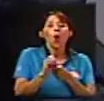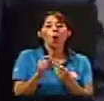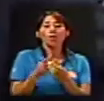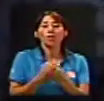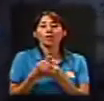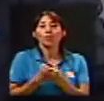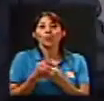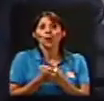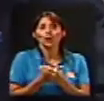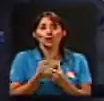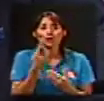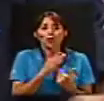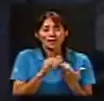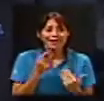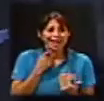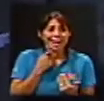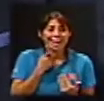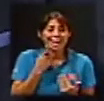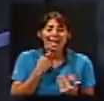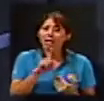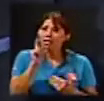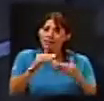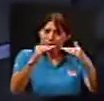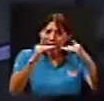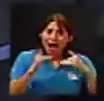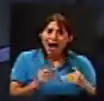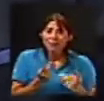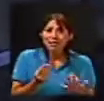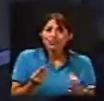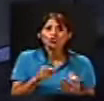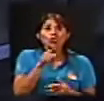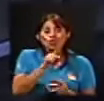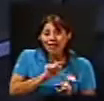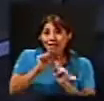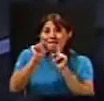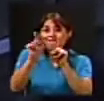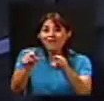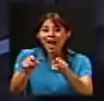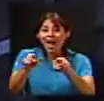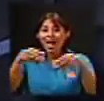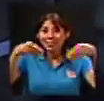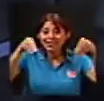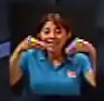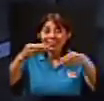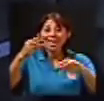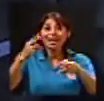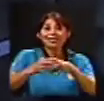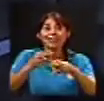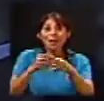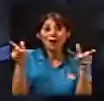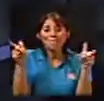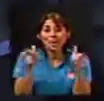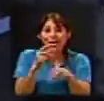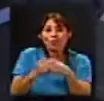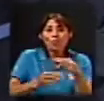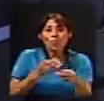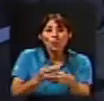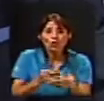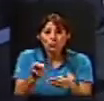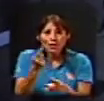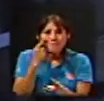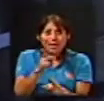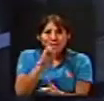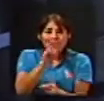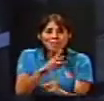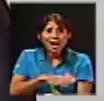es imposible. Usted va a Pequeño Mundo y encuentra las mismas calidades del producto, baratísimas. Con este